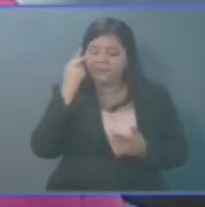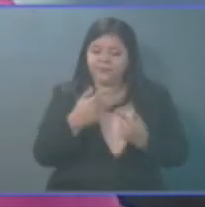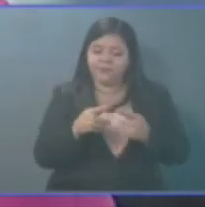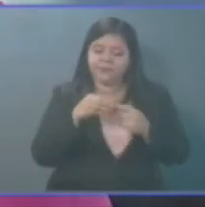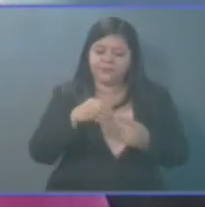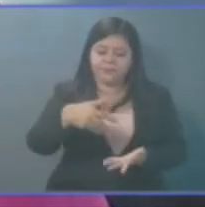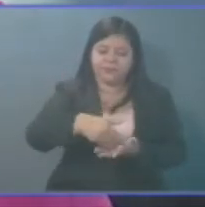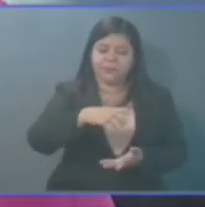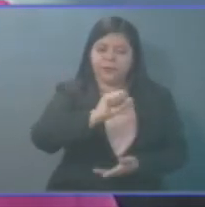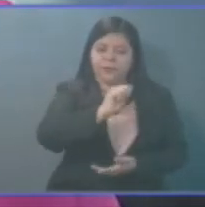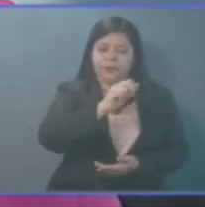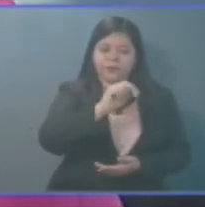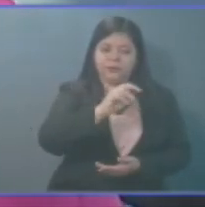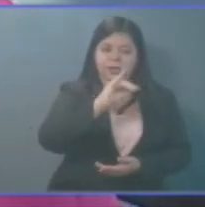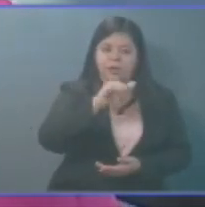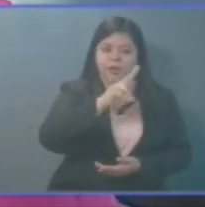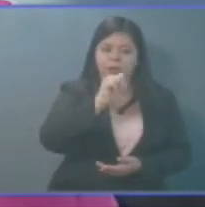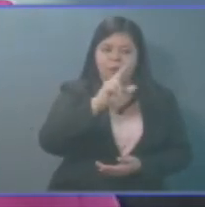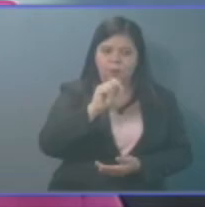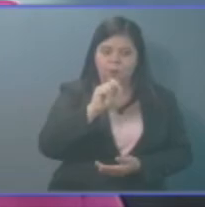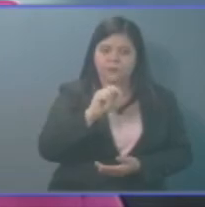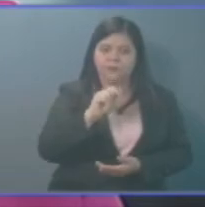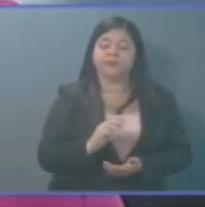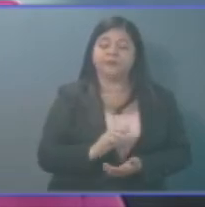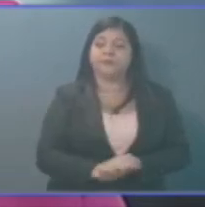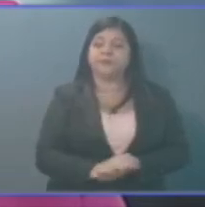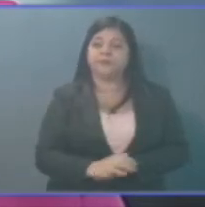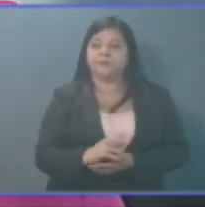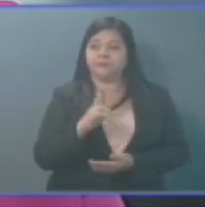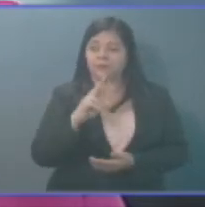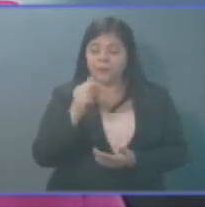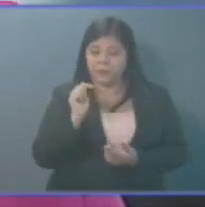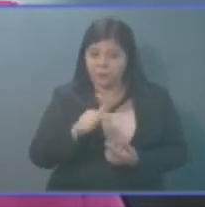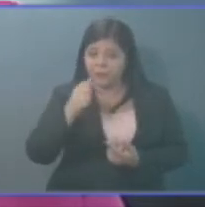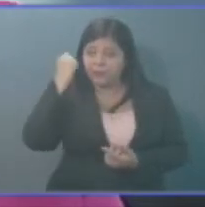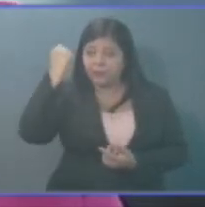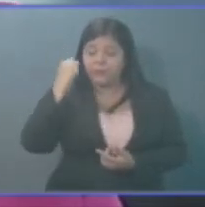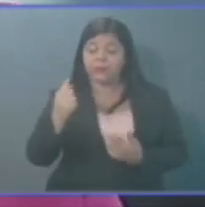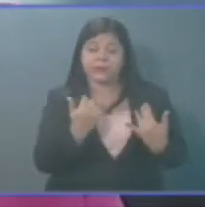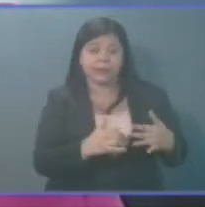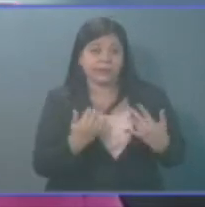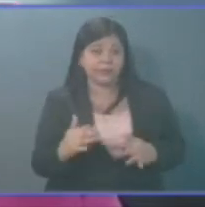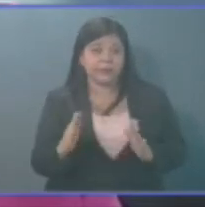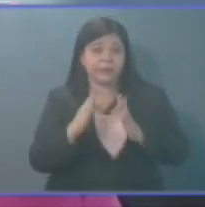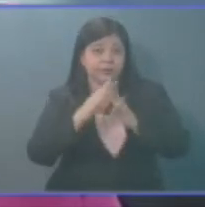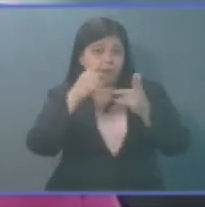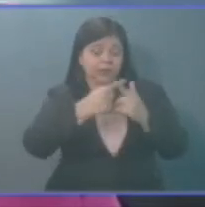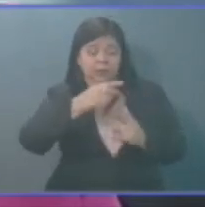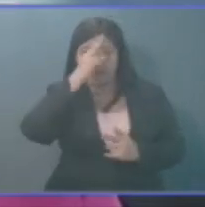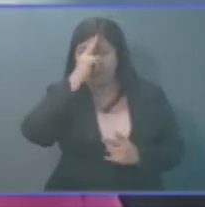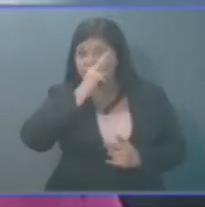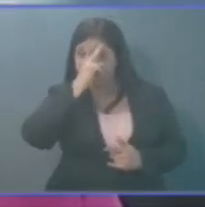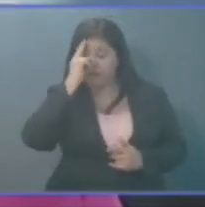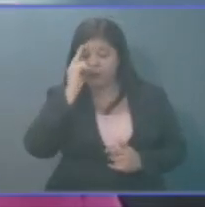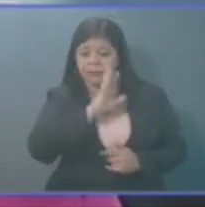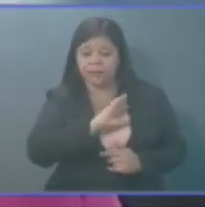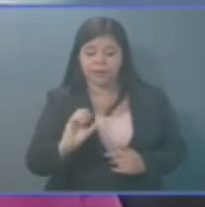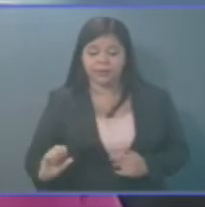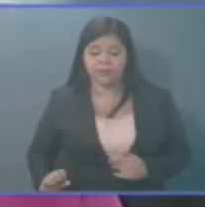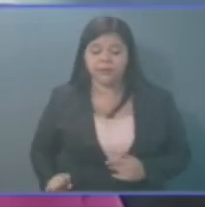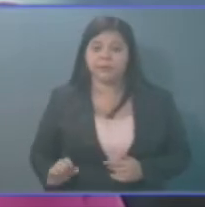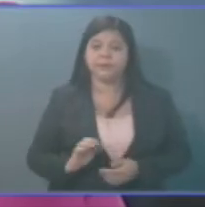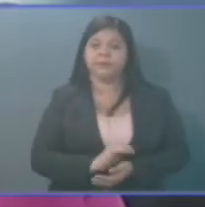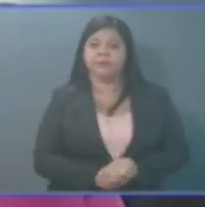de San Juan Nonualco por este relevante acontecimiento de la Iglesia Católica de El